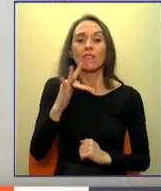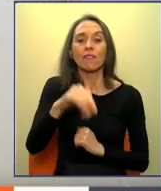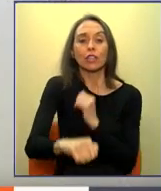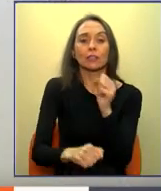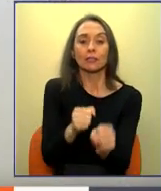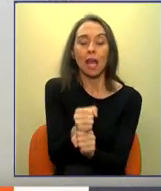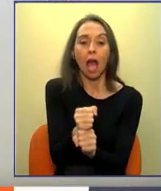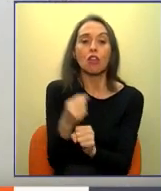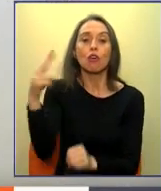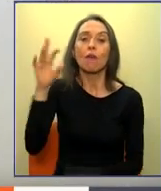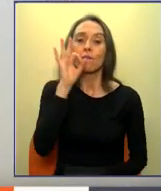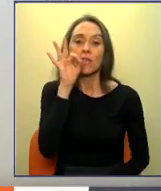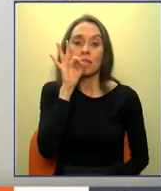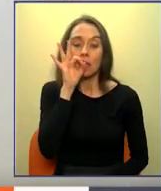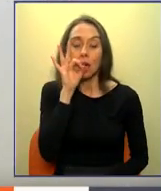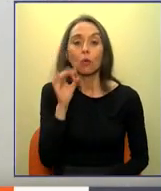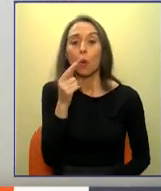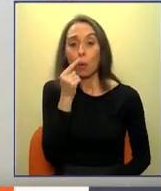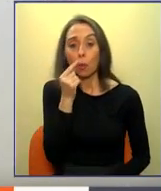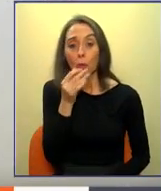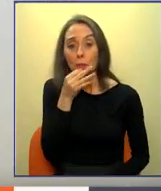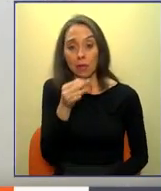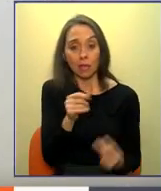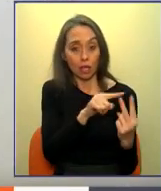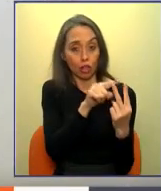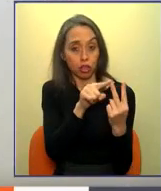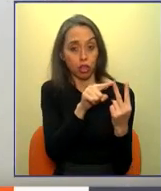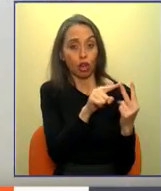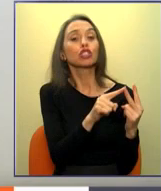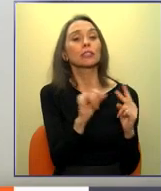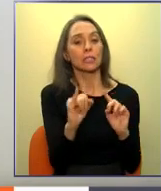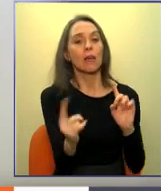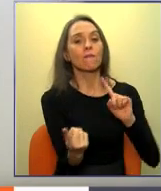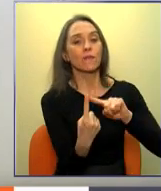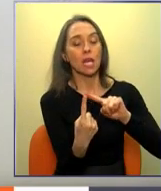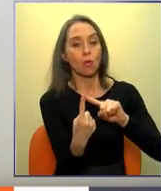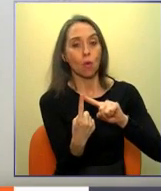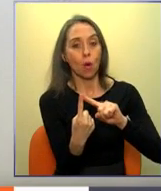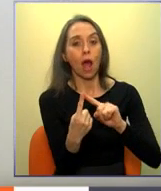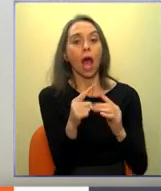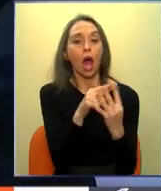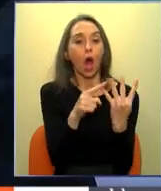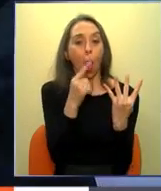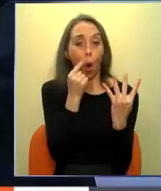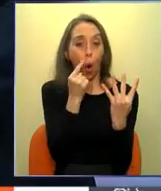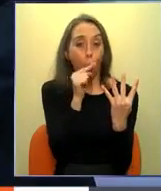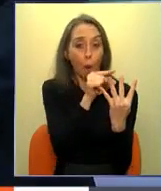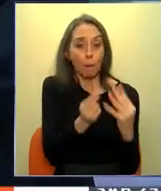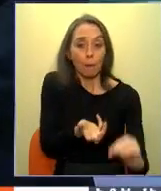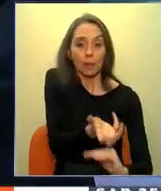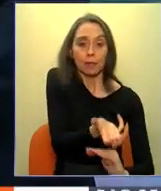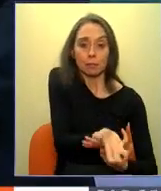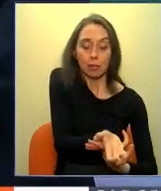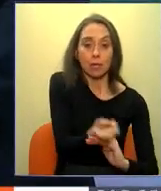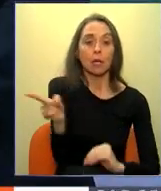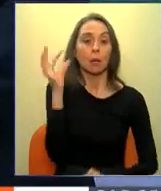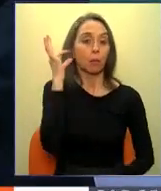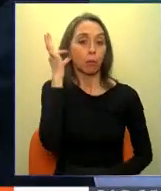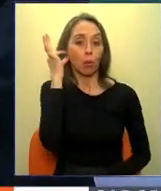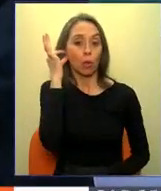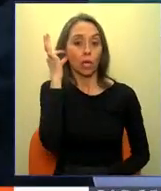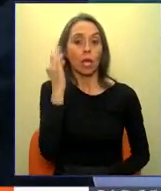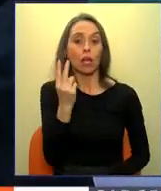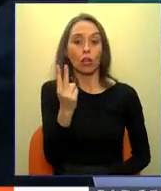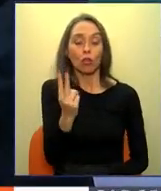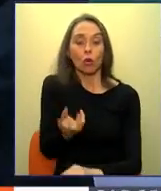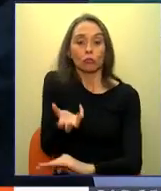momento nosotros los tenemos vinculados directamente a ellos dos. En el caso de él, en las cuatro artefactos explosivos, en el caso de ella, respecto de dos